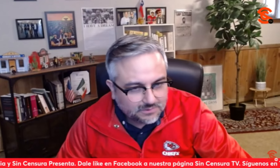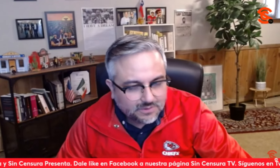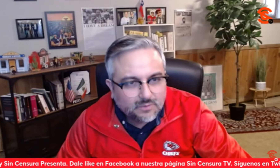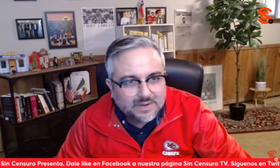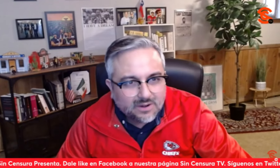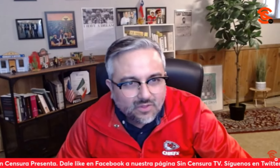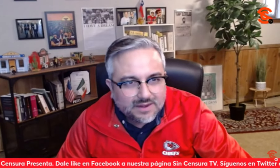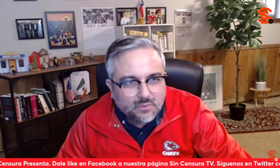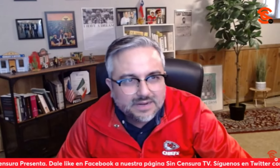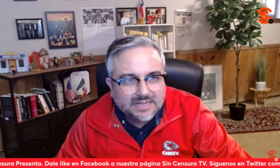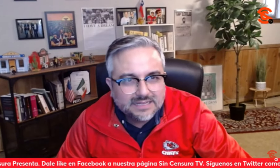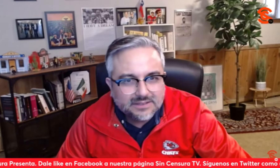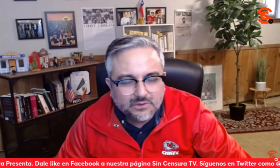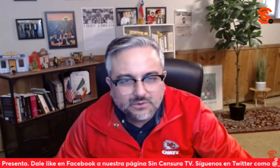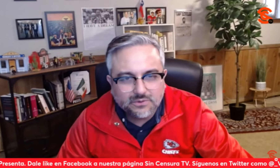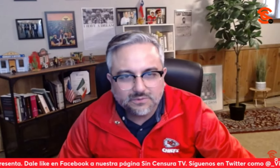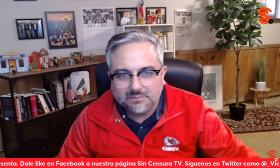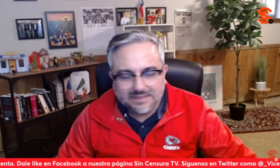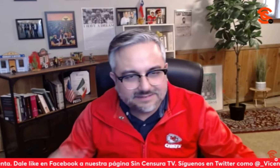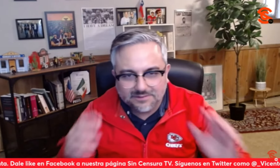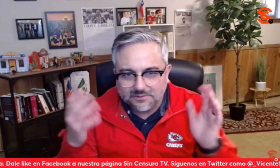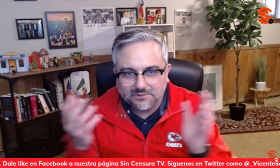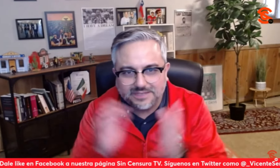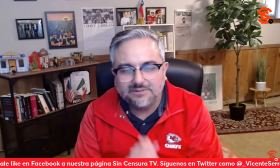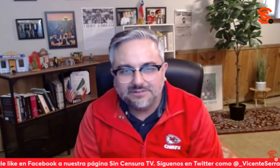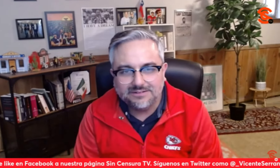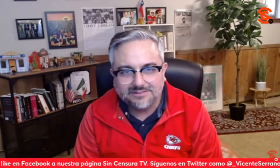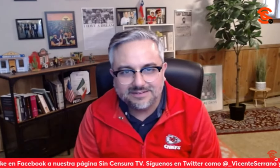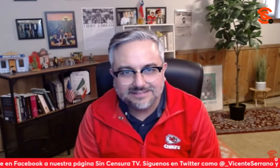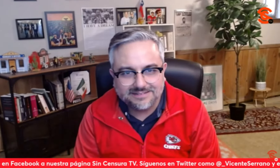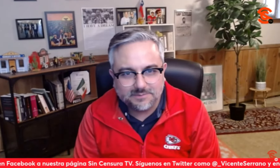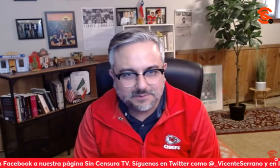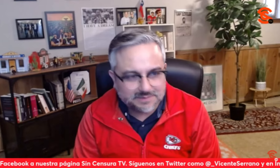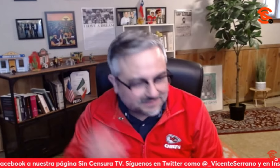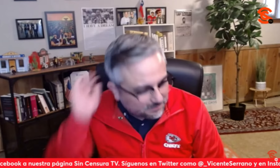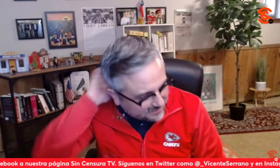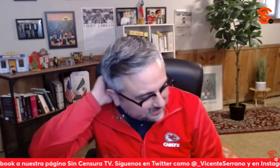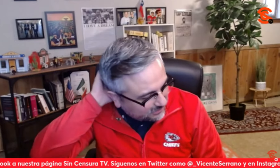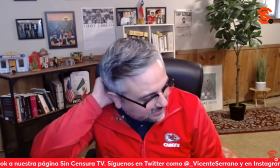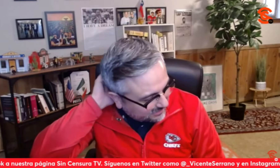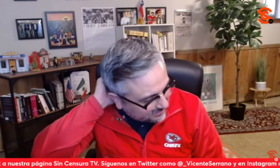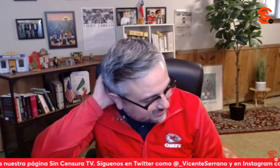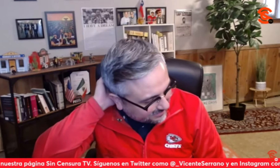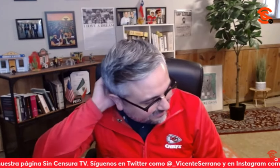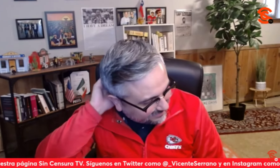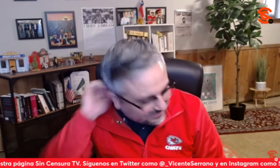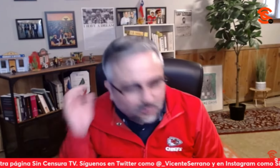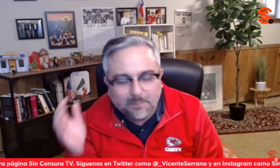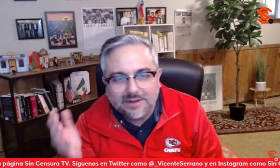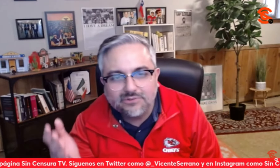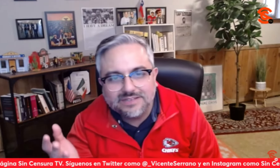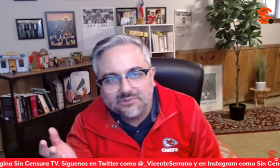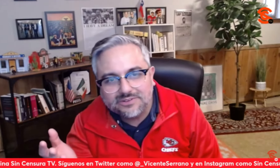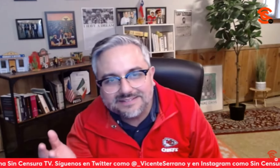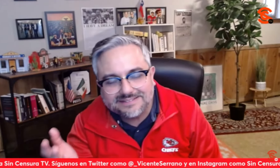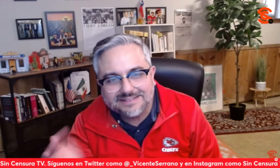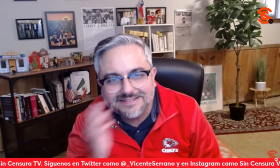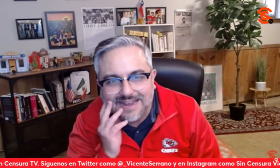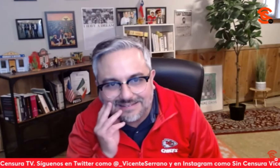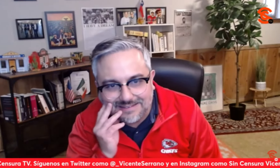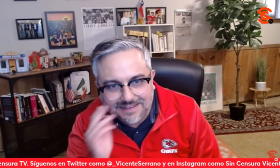¿no? No dan una. Yo, mire, sigo, no sé, ¿no? Con este tipo de pensamientos de complejos,